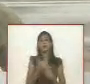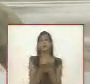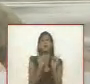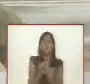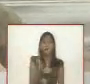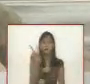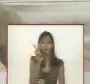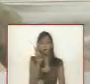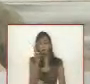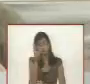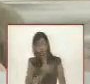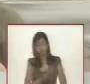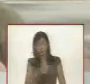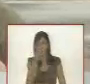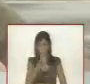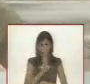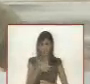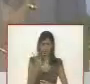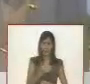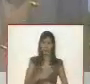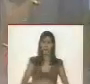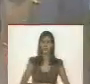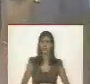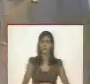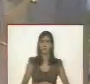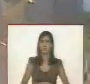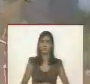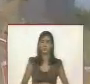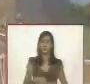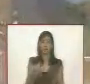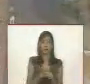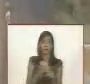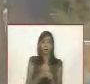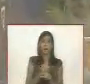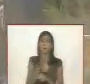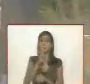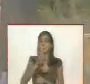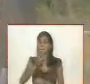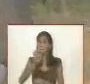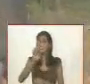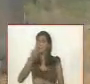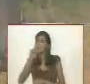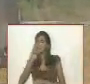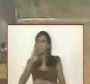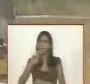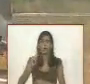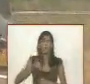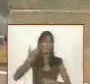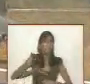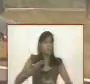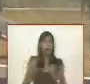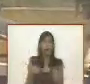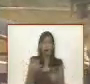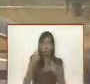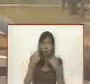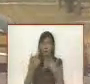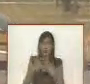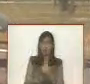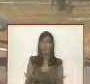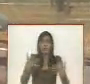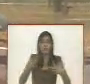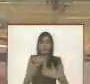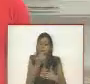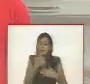brasileira quanto venezolana. La operación BEMBRA cobra especial relevancia si se toma en cuenta que, según